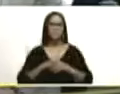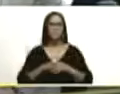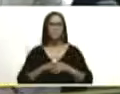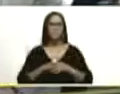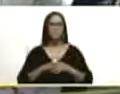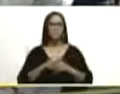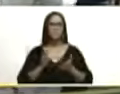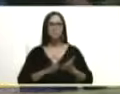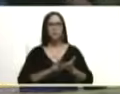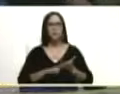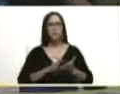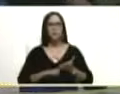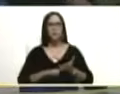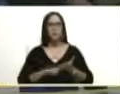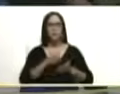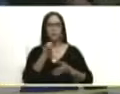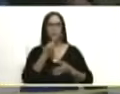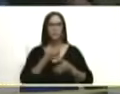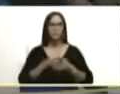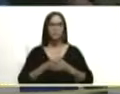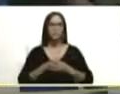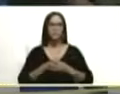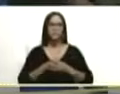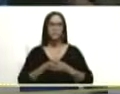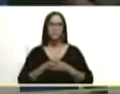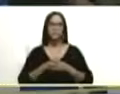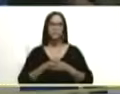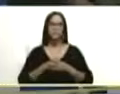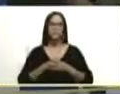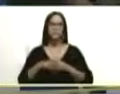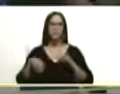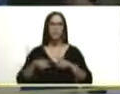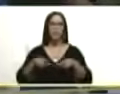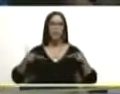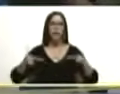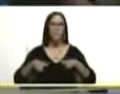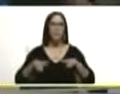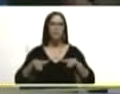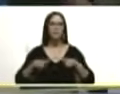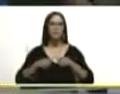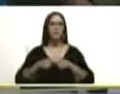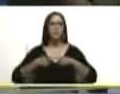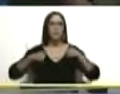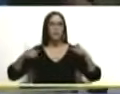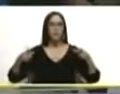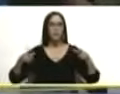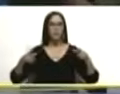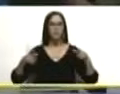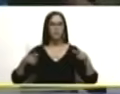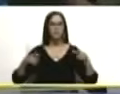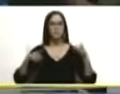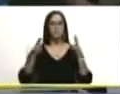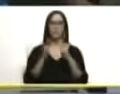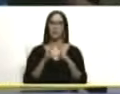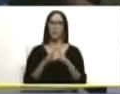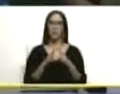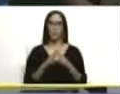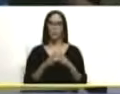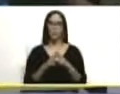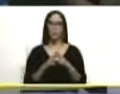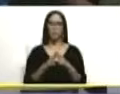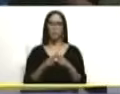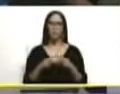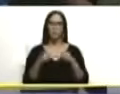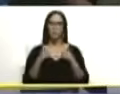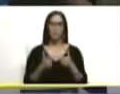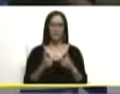De verdad es maravilloso. El espacio este, que es grande, lo conozco bien, es bien amplio,